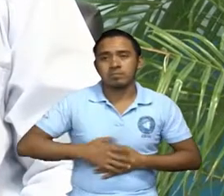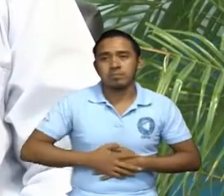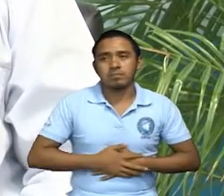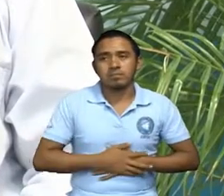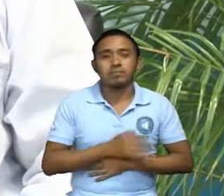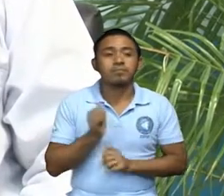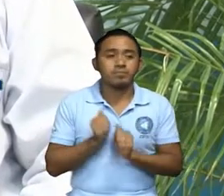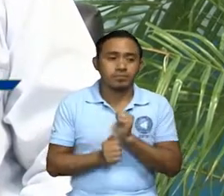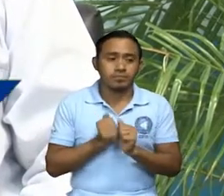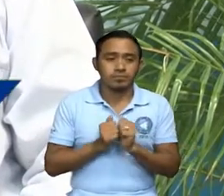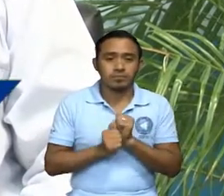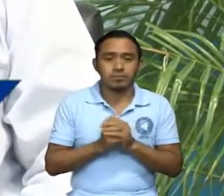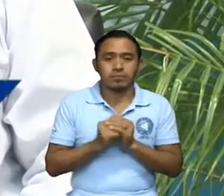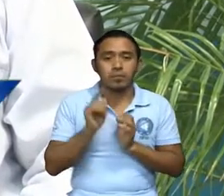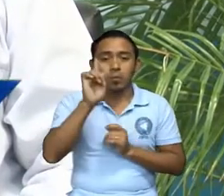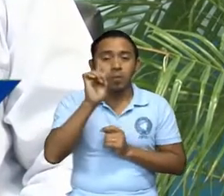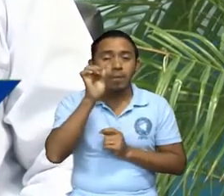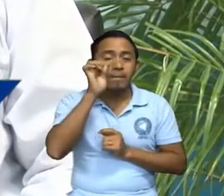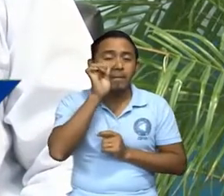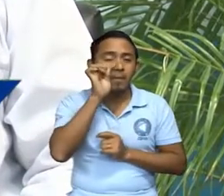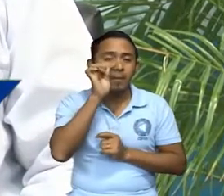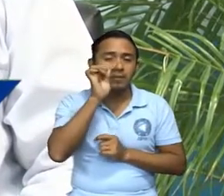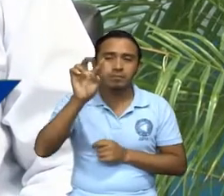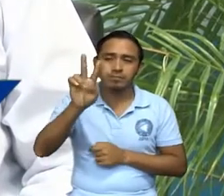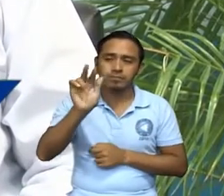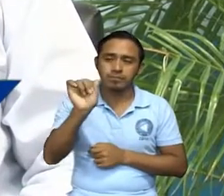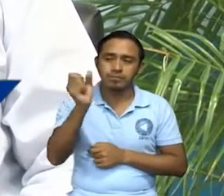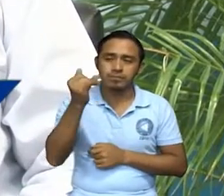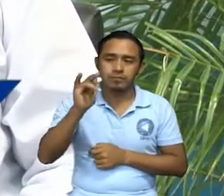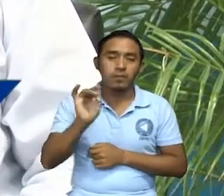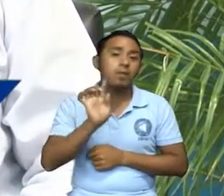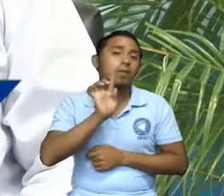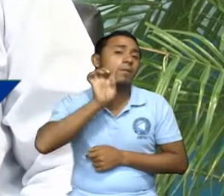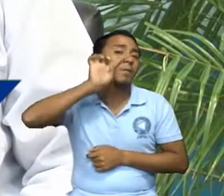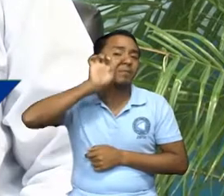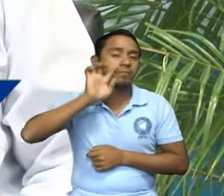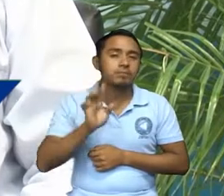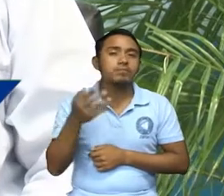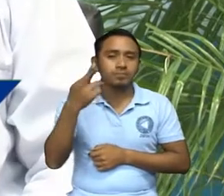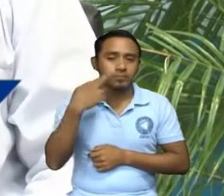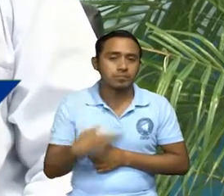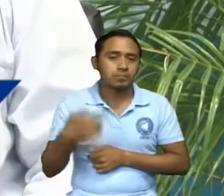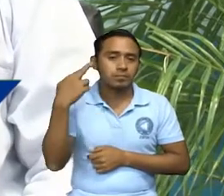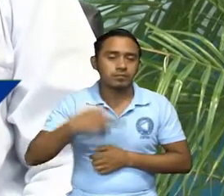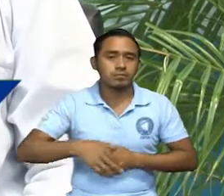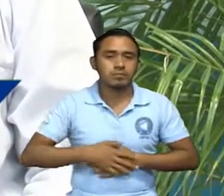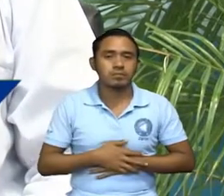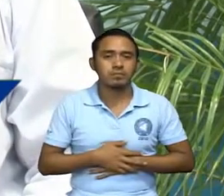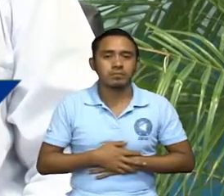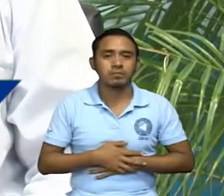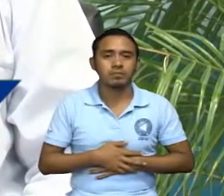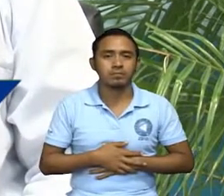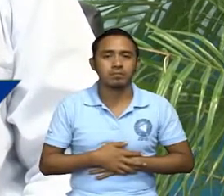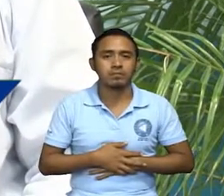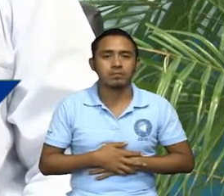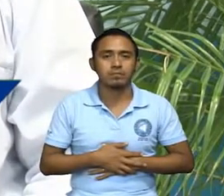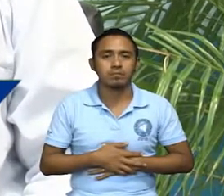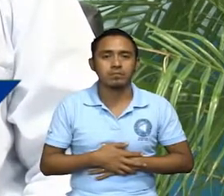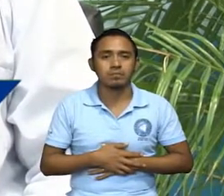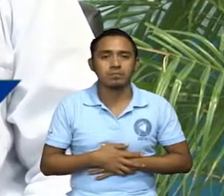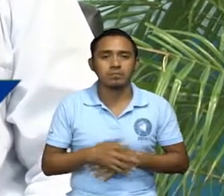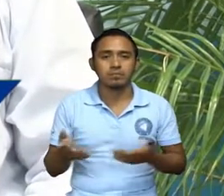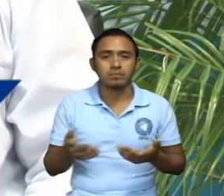una lesión de un vasito, ¿ya?, que está por dentro de la nariz y puede causar el sangrado. Los sangrados de nariz